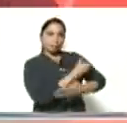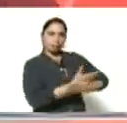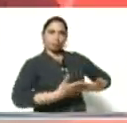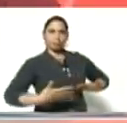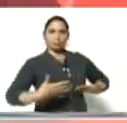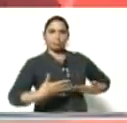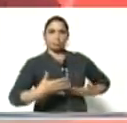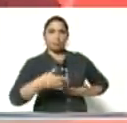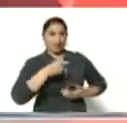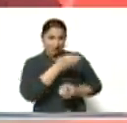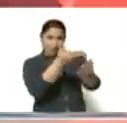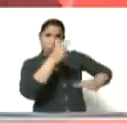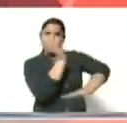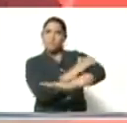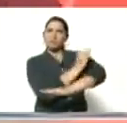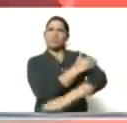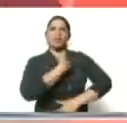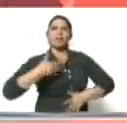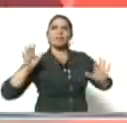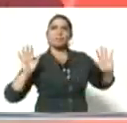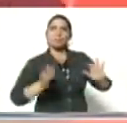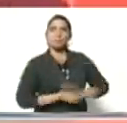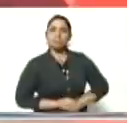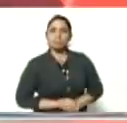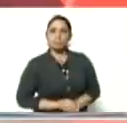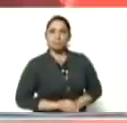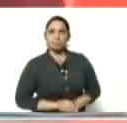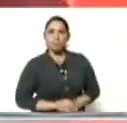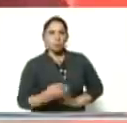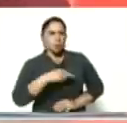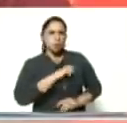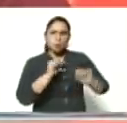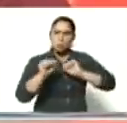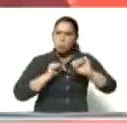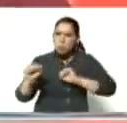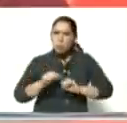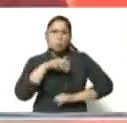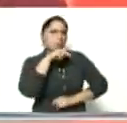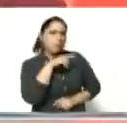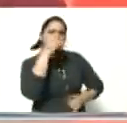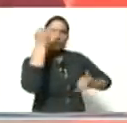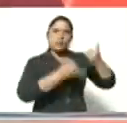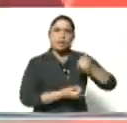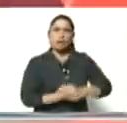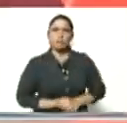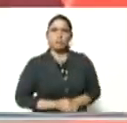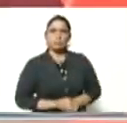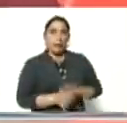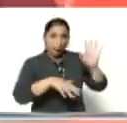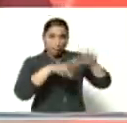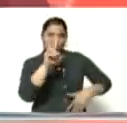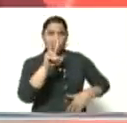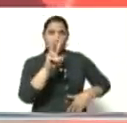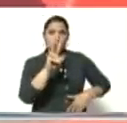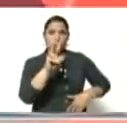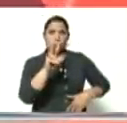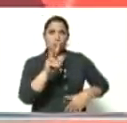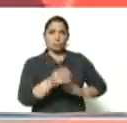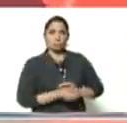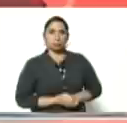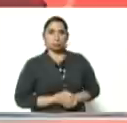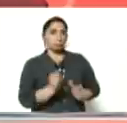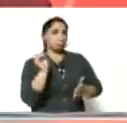querían. Era quizás. Nos movimos, hablamos y al final, a mediodía, y ahí no quedaba